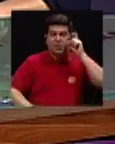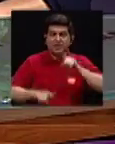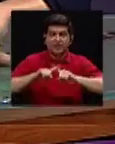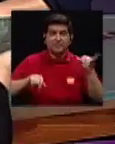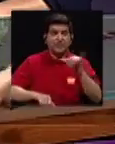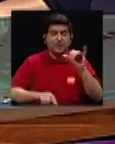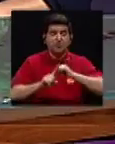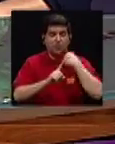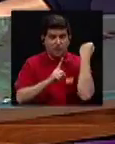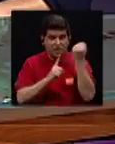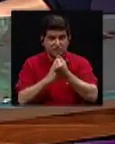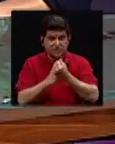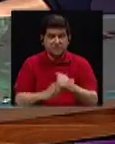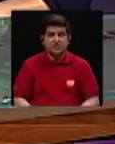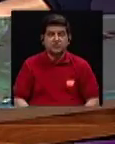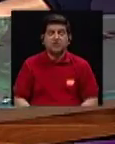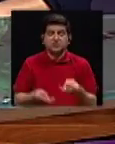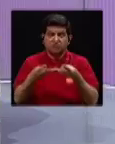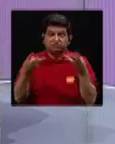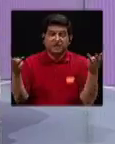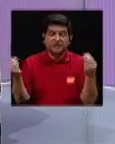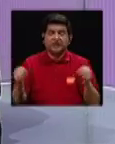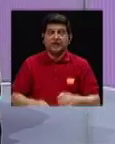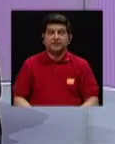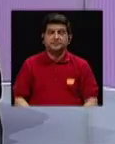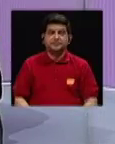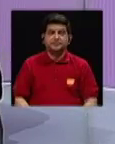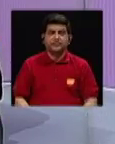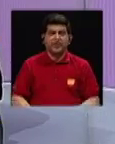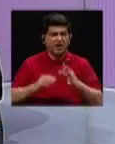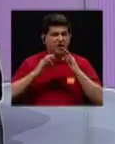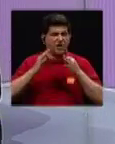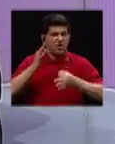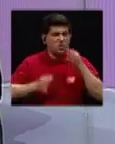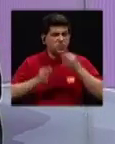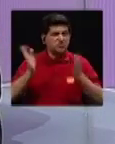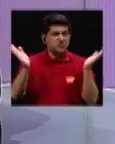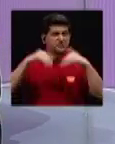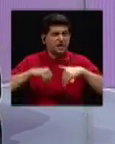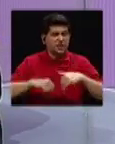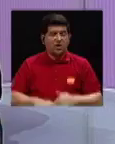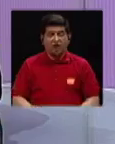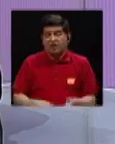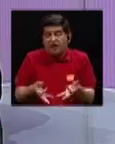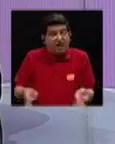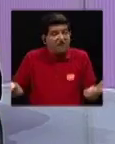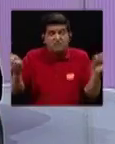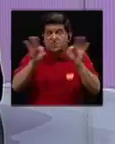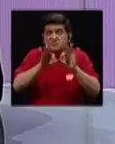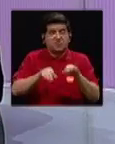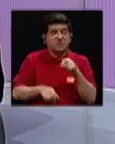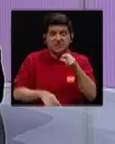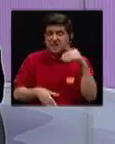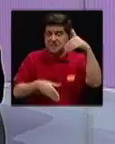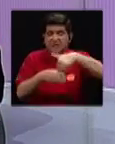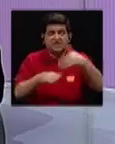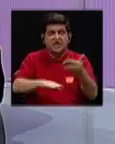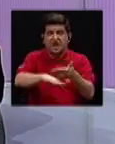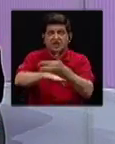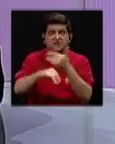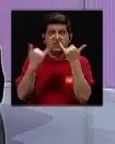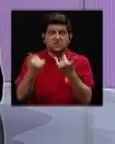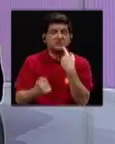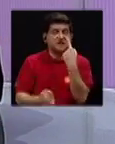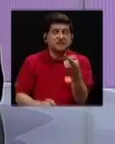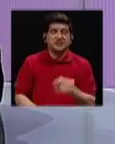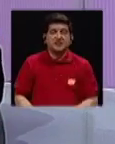igualdad de género pero también en las cuestiones en las cuestiones materiales por qué no hay justicia porque no son importantes para el